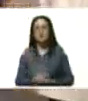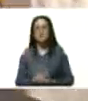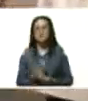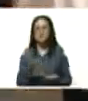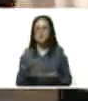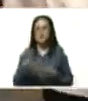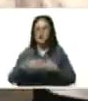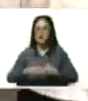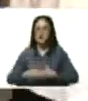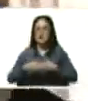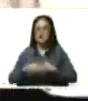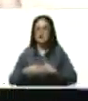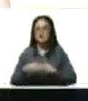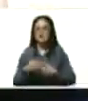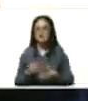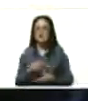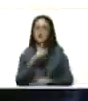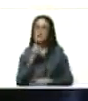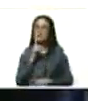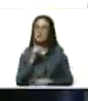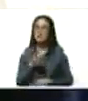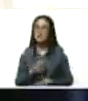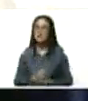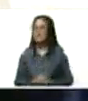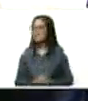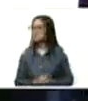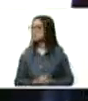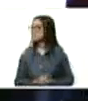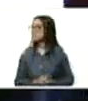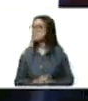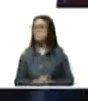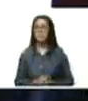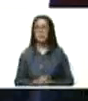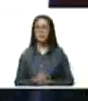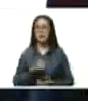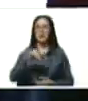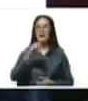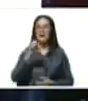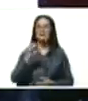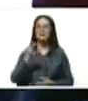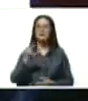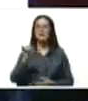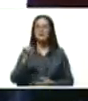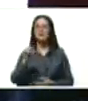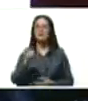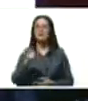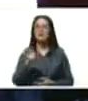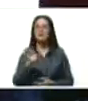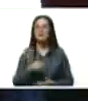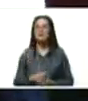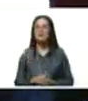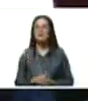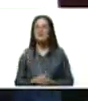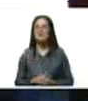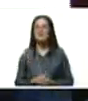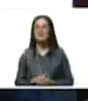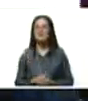vale. John, ¿tú cómo te llamas? John. Jesús Sicilia. ¿Tú eres familia de Sicilia?